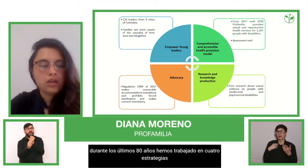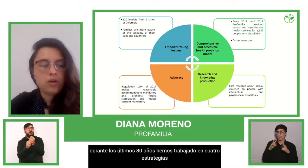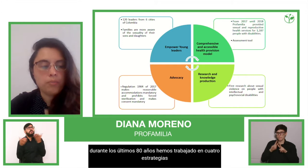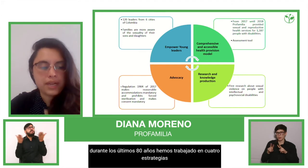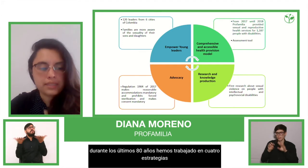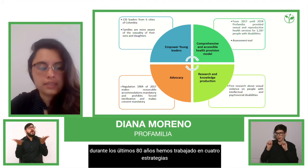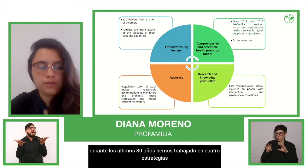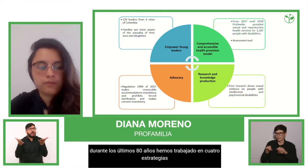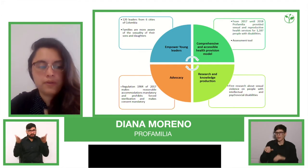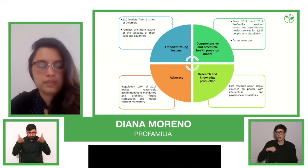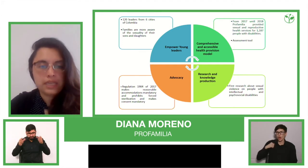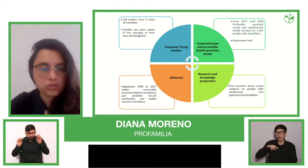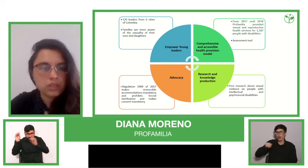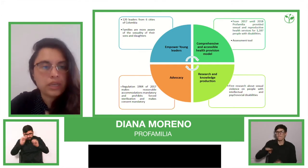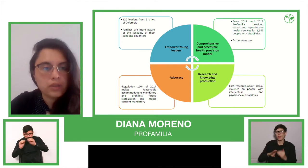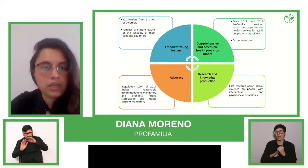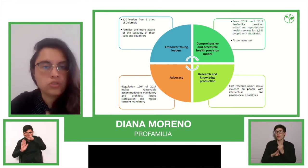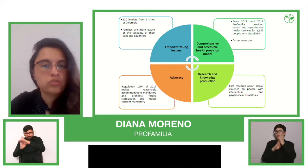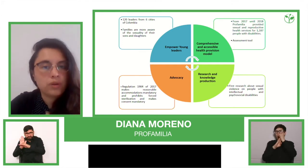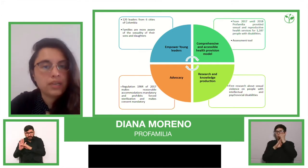líderes mediante